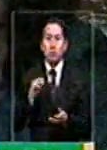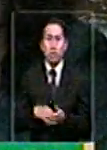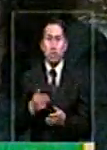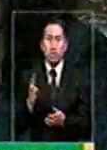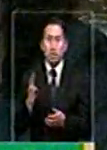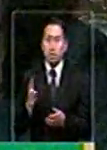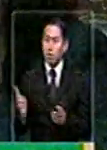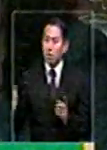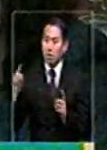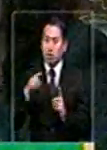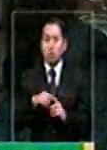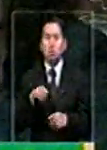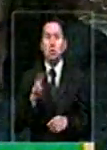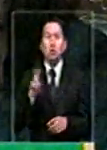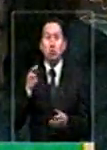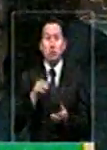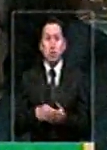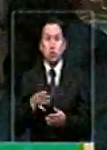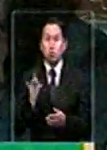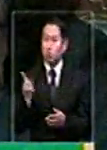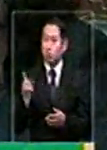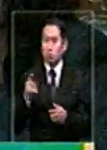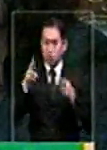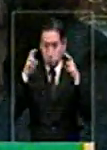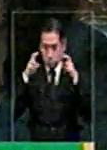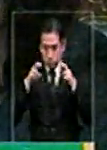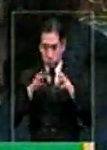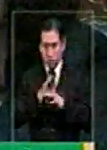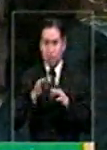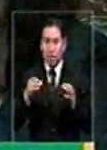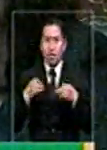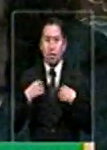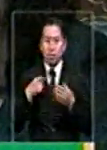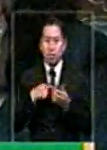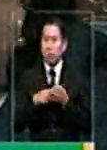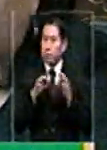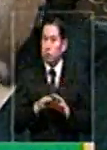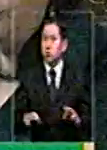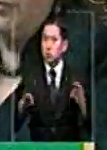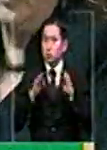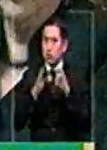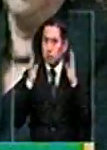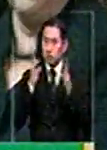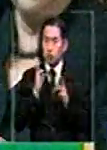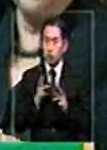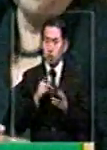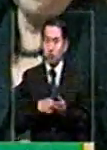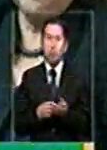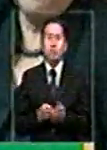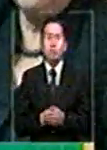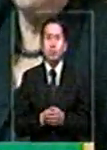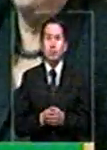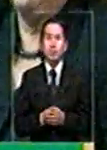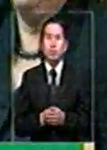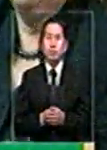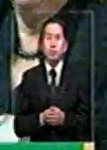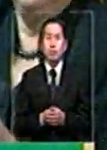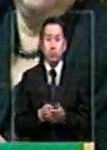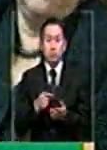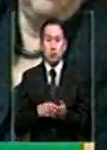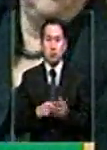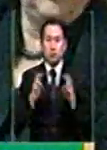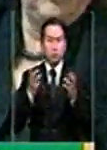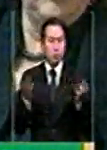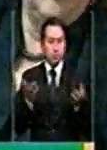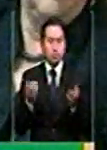2018 en hacer un estudio de un tema de gran emergencia. Este tema